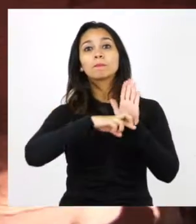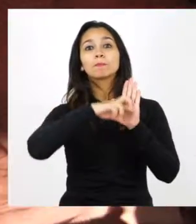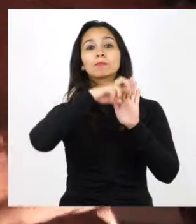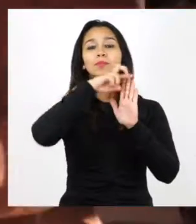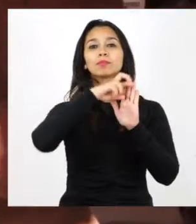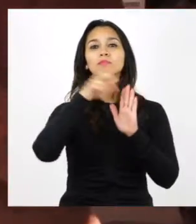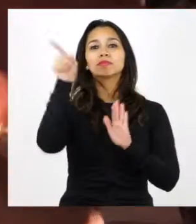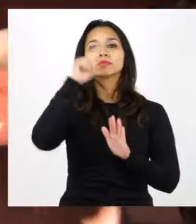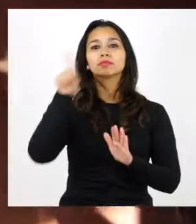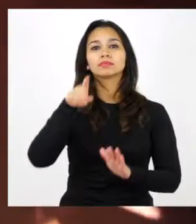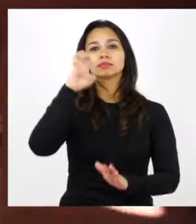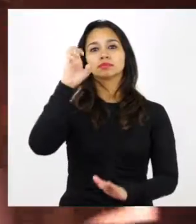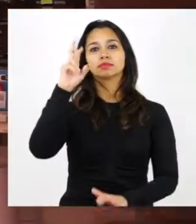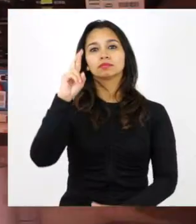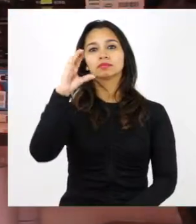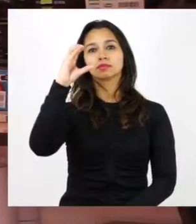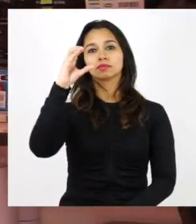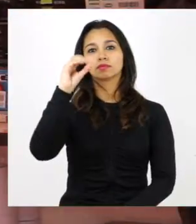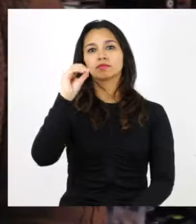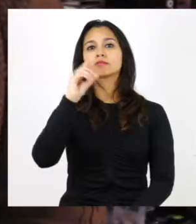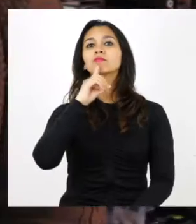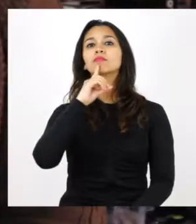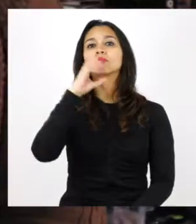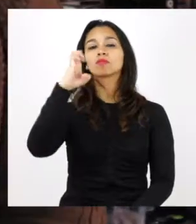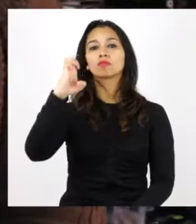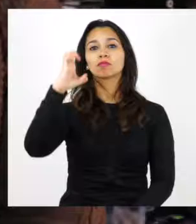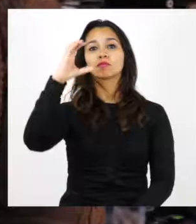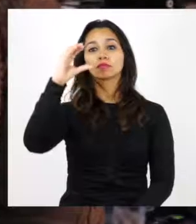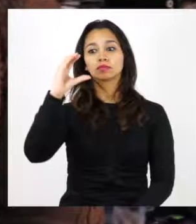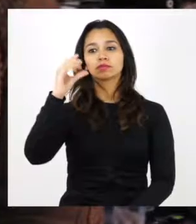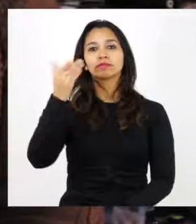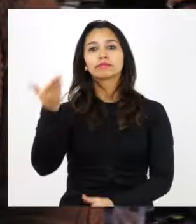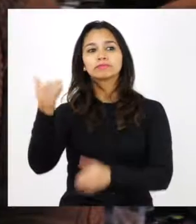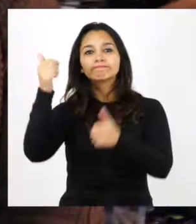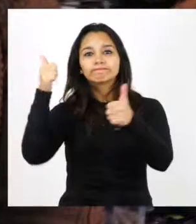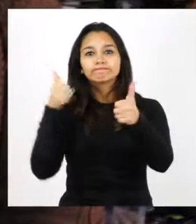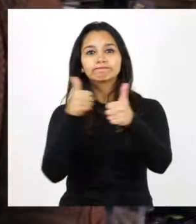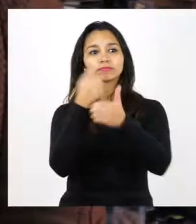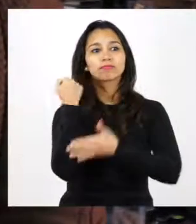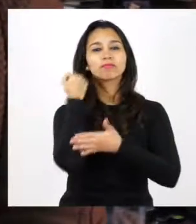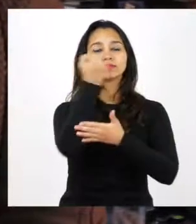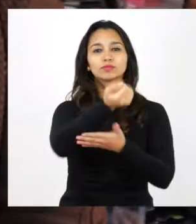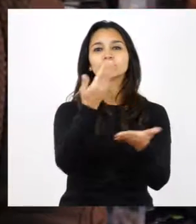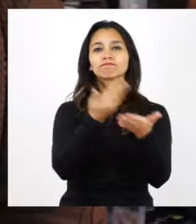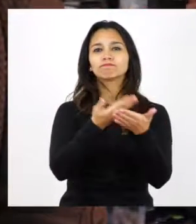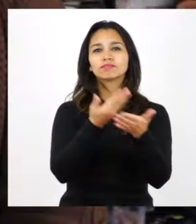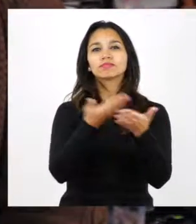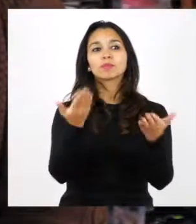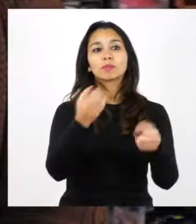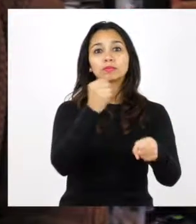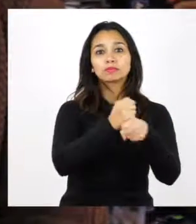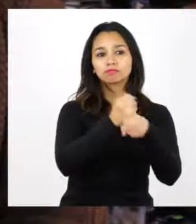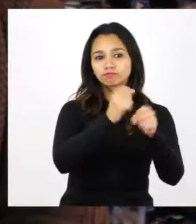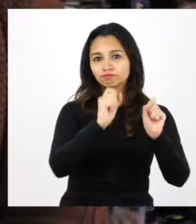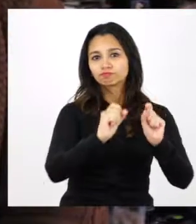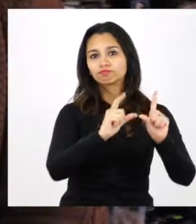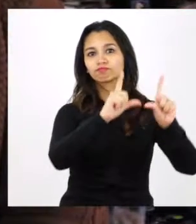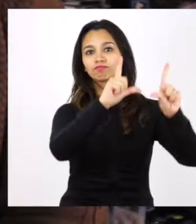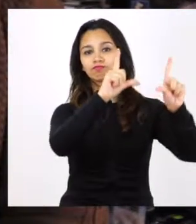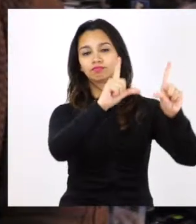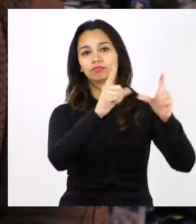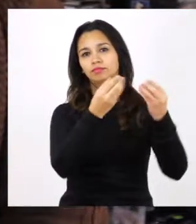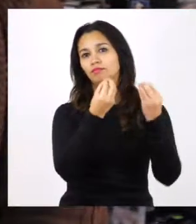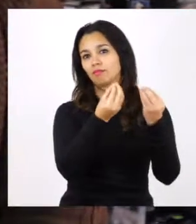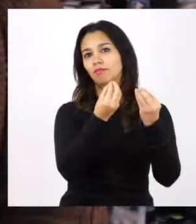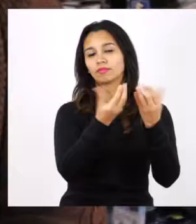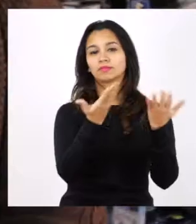un programa que es por intermedio de Cercotec, en la cual van a haber más oportunidades tanto de trabajo como también posibilidades para